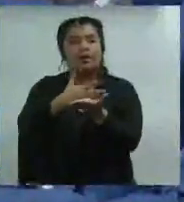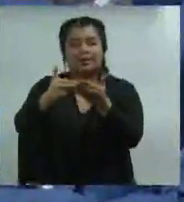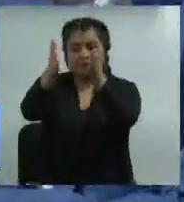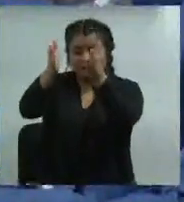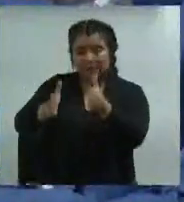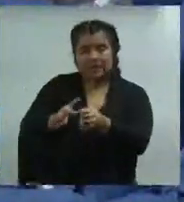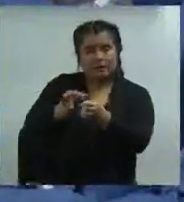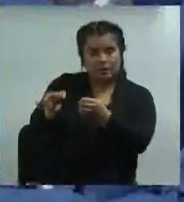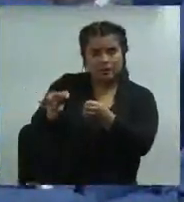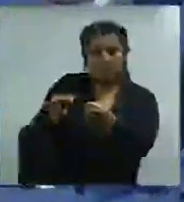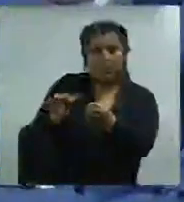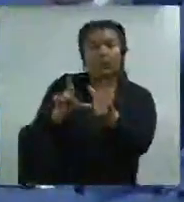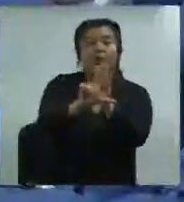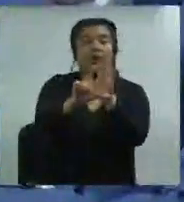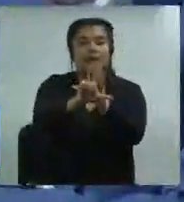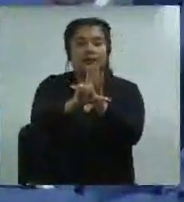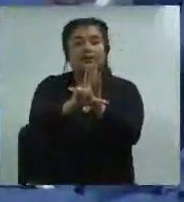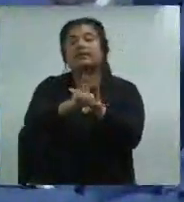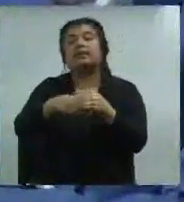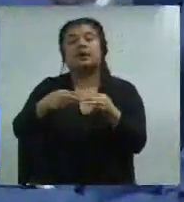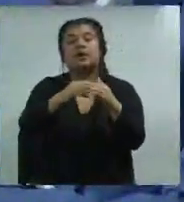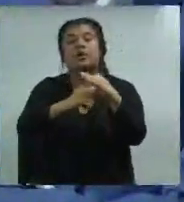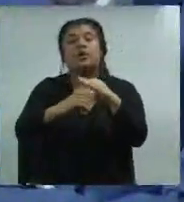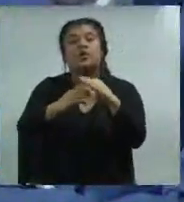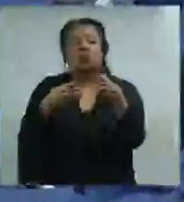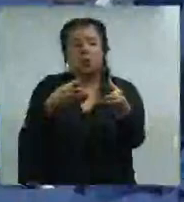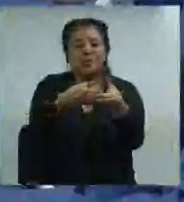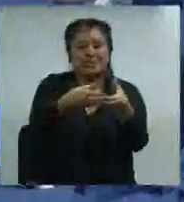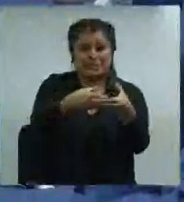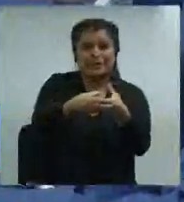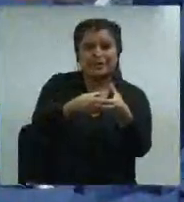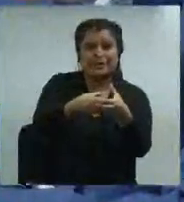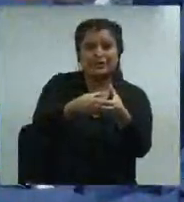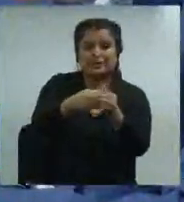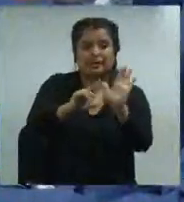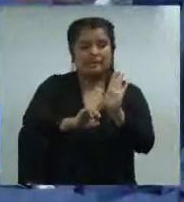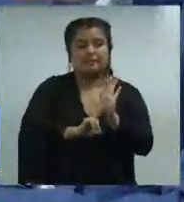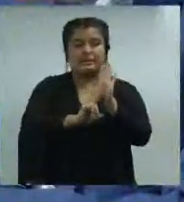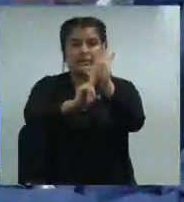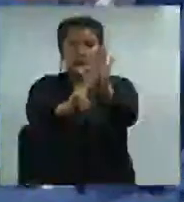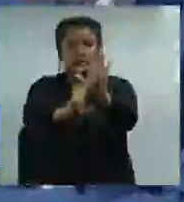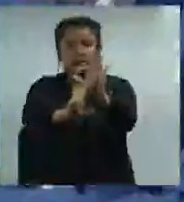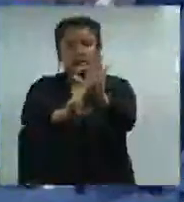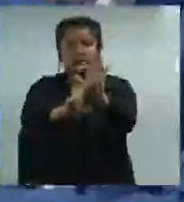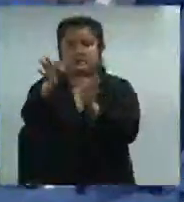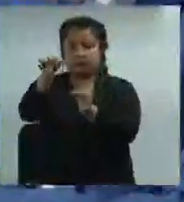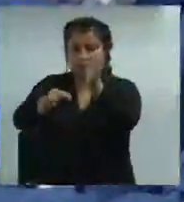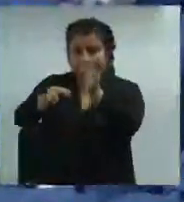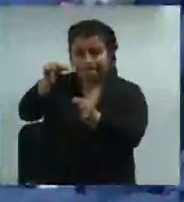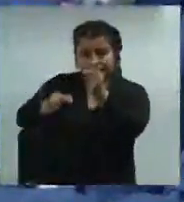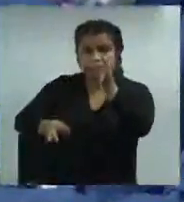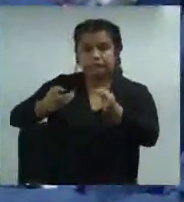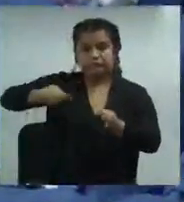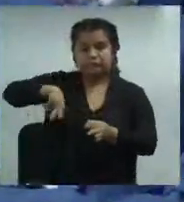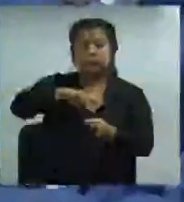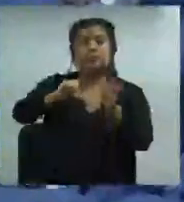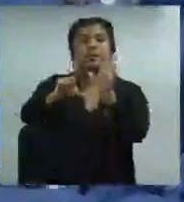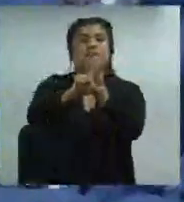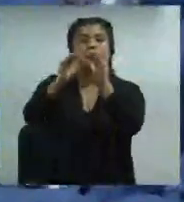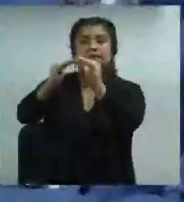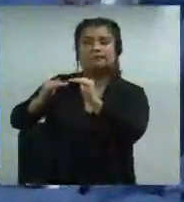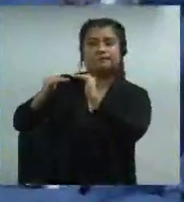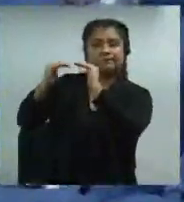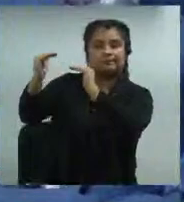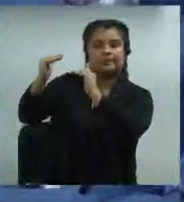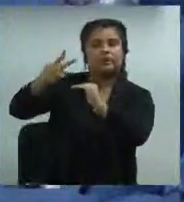con una ley de comisiones de postulación, pero una ley moderna, una ley que en realidad esté a la altura de